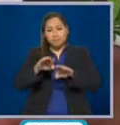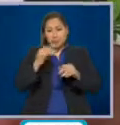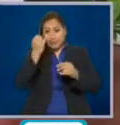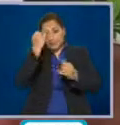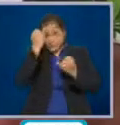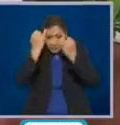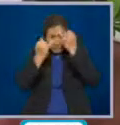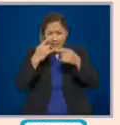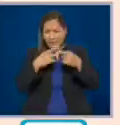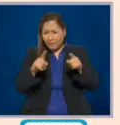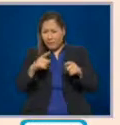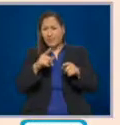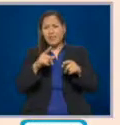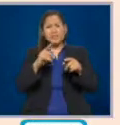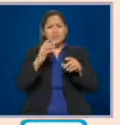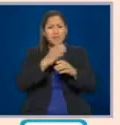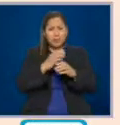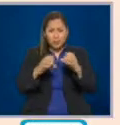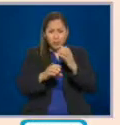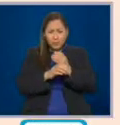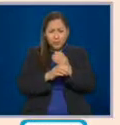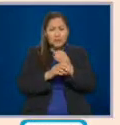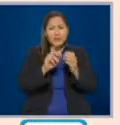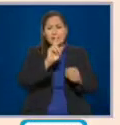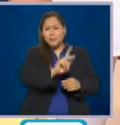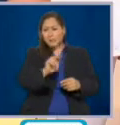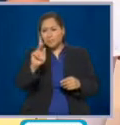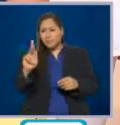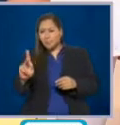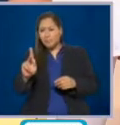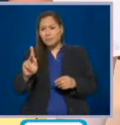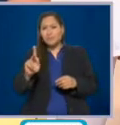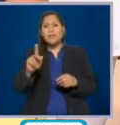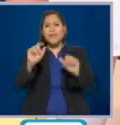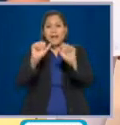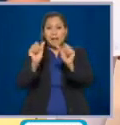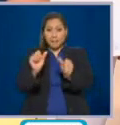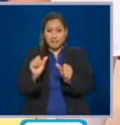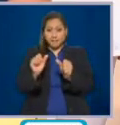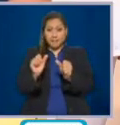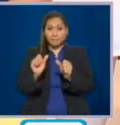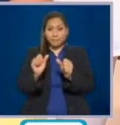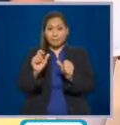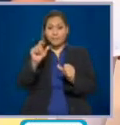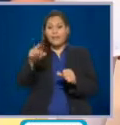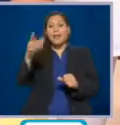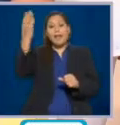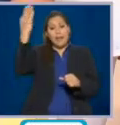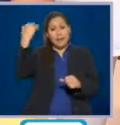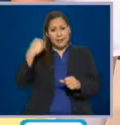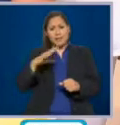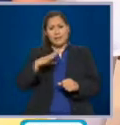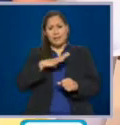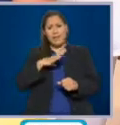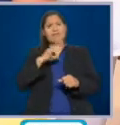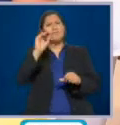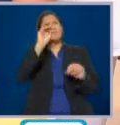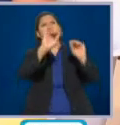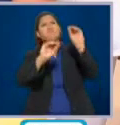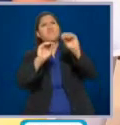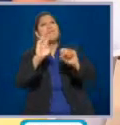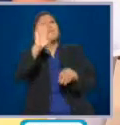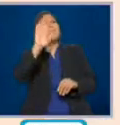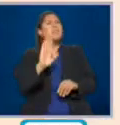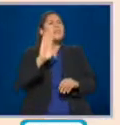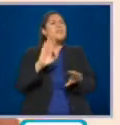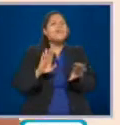diseñando distintos artefactos que se aproximan mucho al campo del arte. En un inicio él tenía unas estructuras que eran más bien